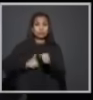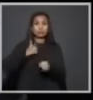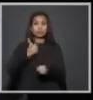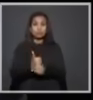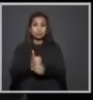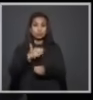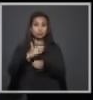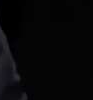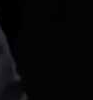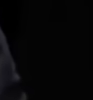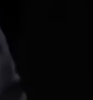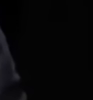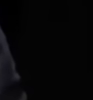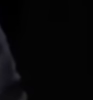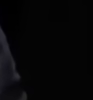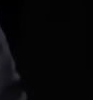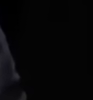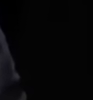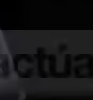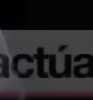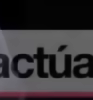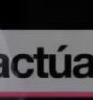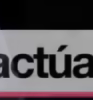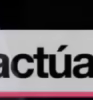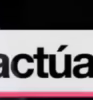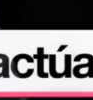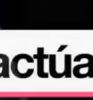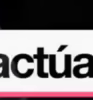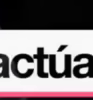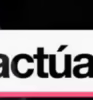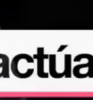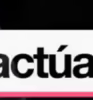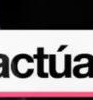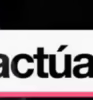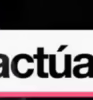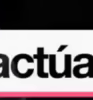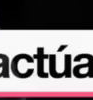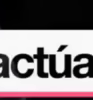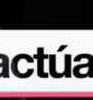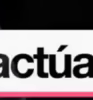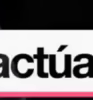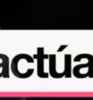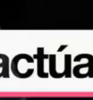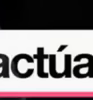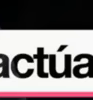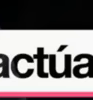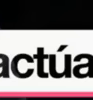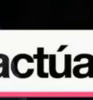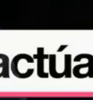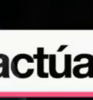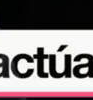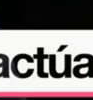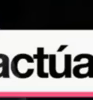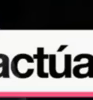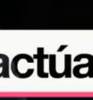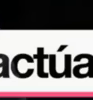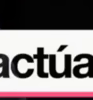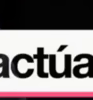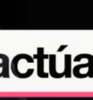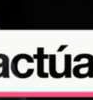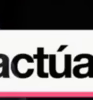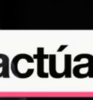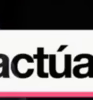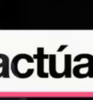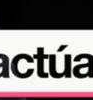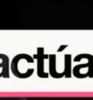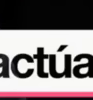Yo soy originario de un pueblo de Tabasco, Tepetitán. Allí estudié la